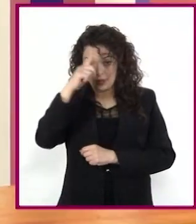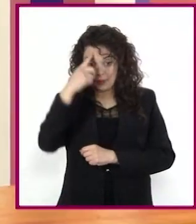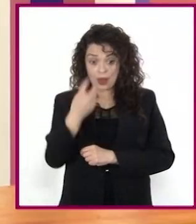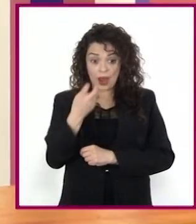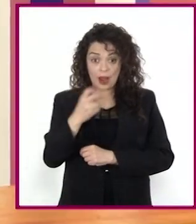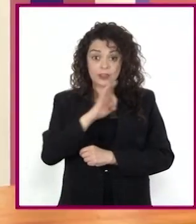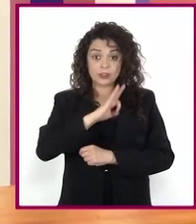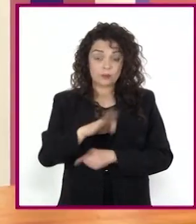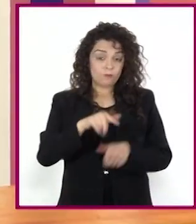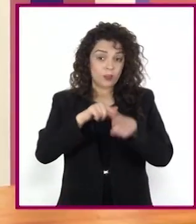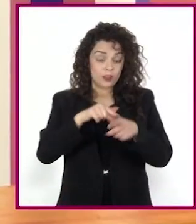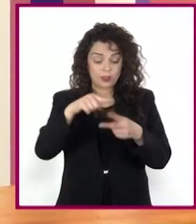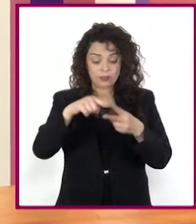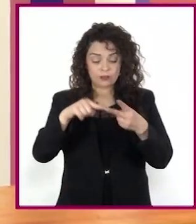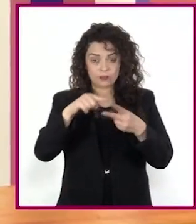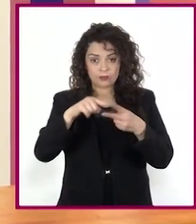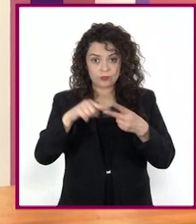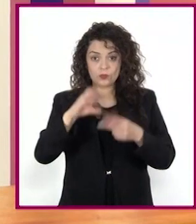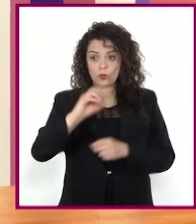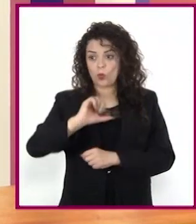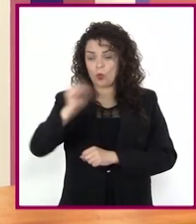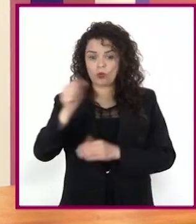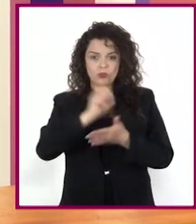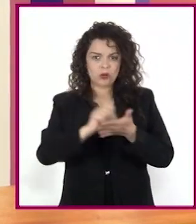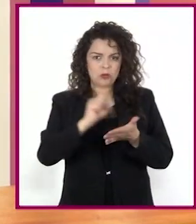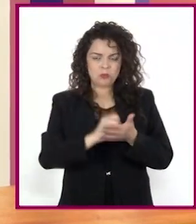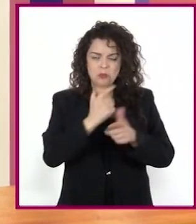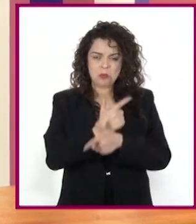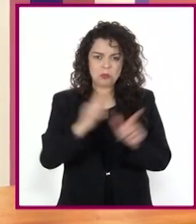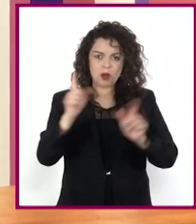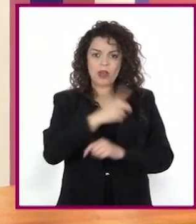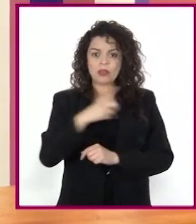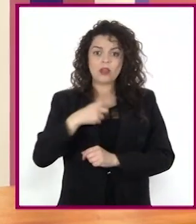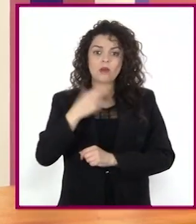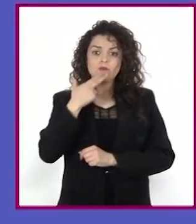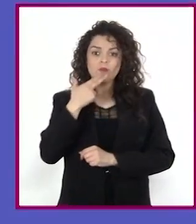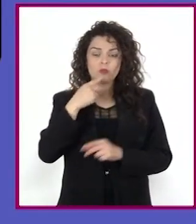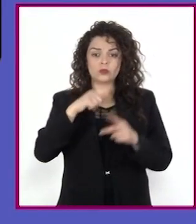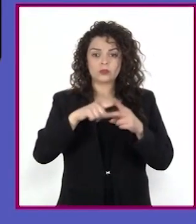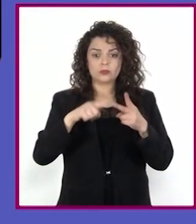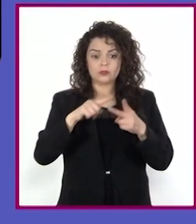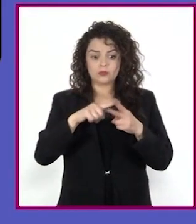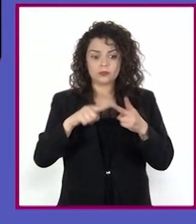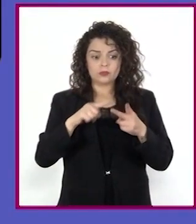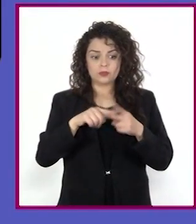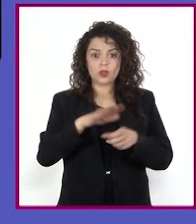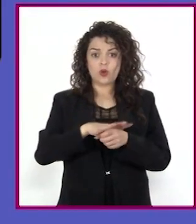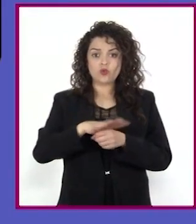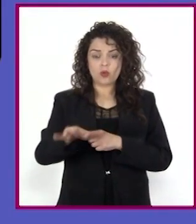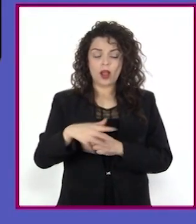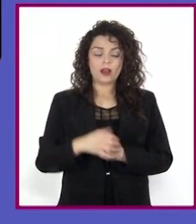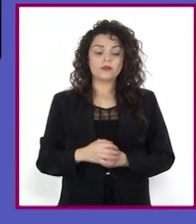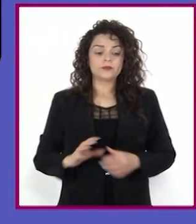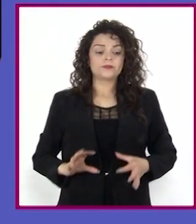sus monografías o cualquier otro texto, utilicen los dos principios básicos que son la relación temática, la cual